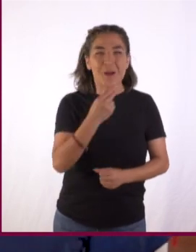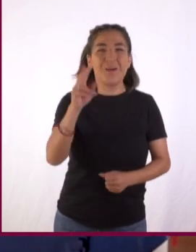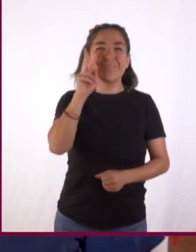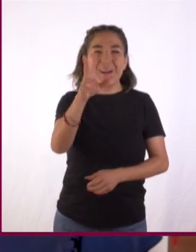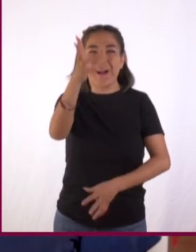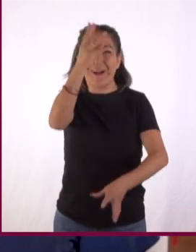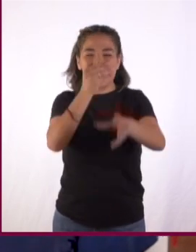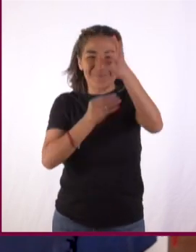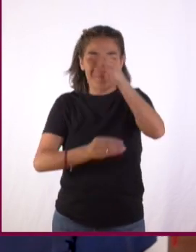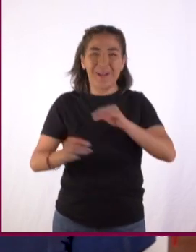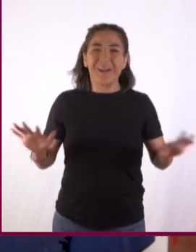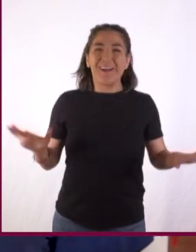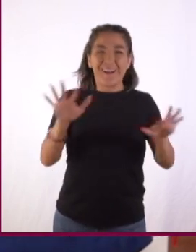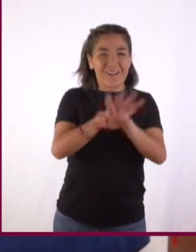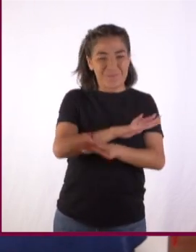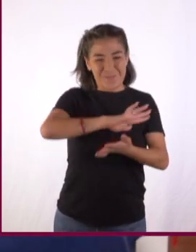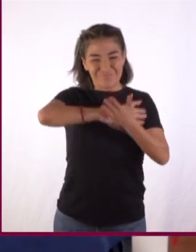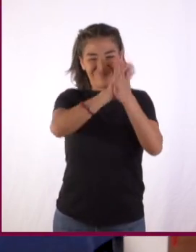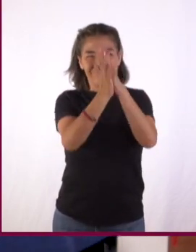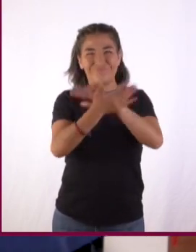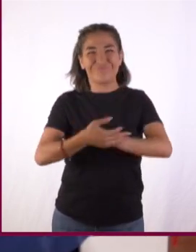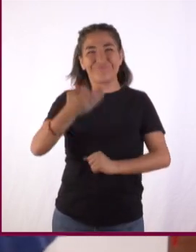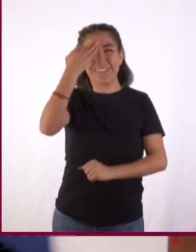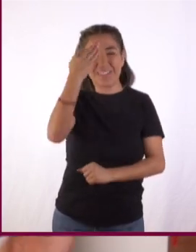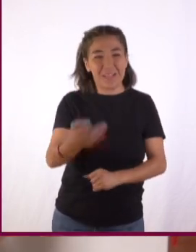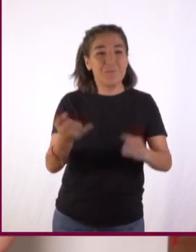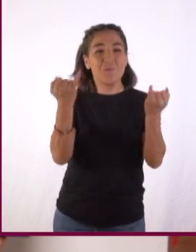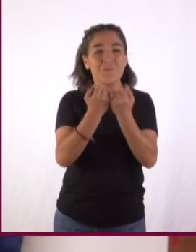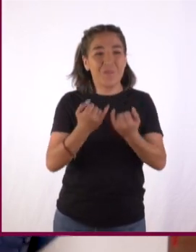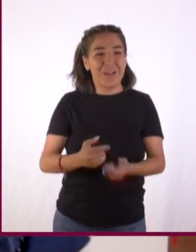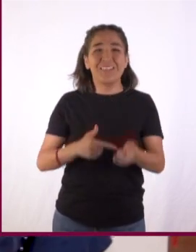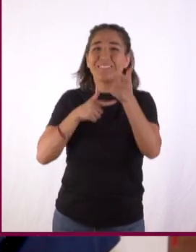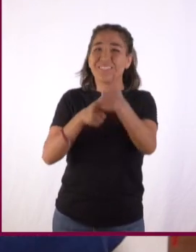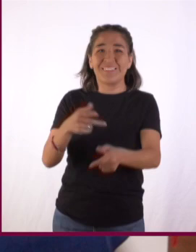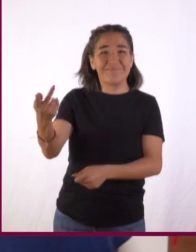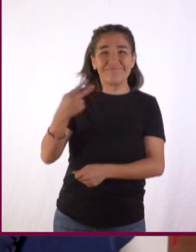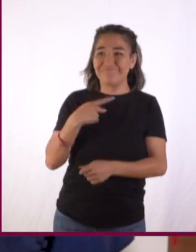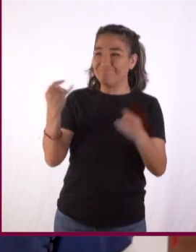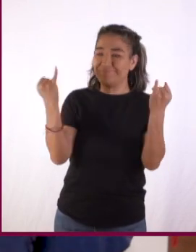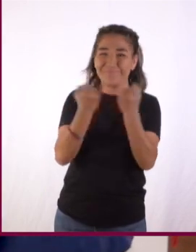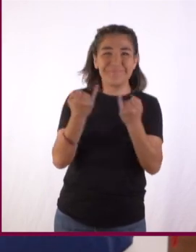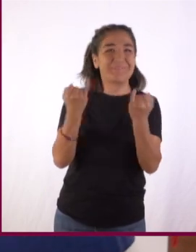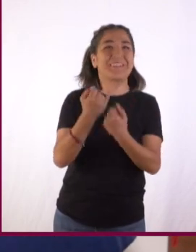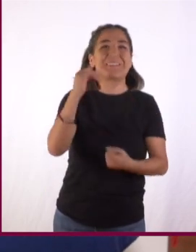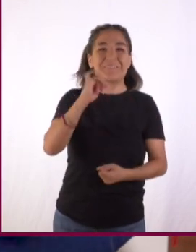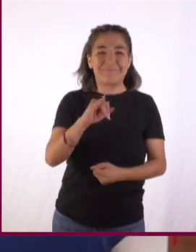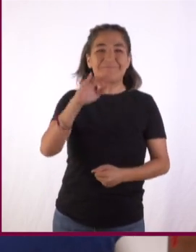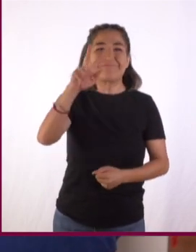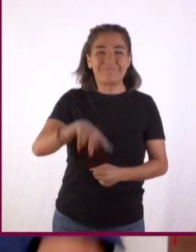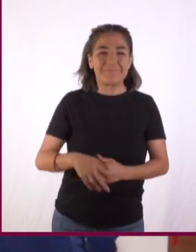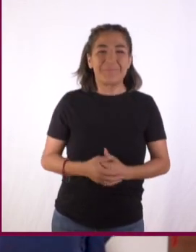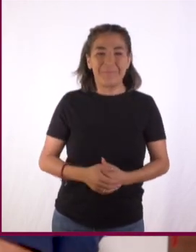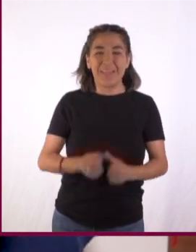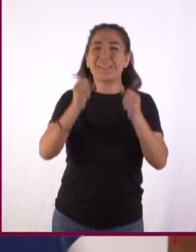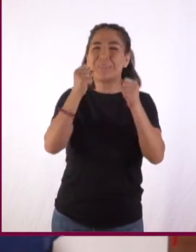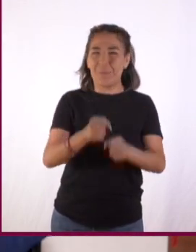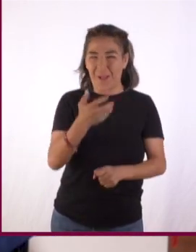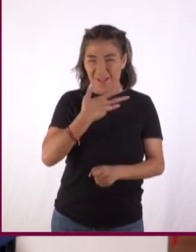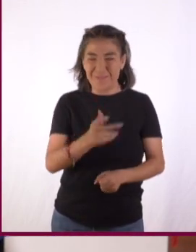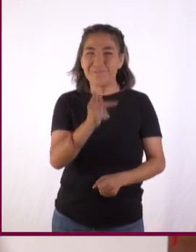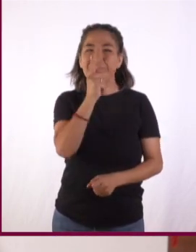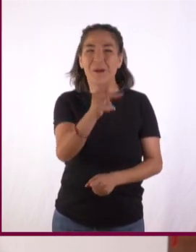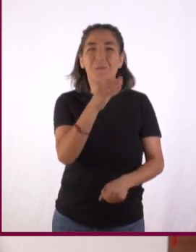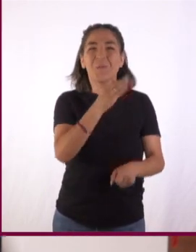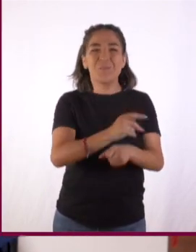bonito ver cuánto hemos aprendido y cambiado con el tiempo. Y al mismo tiempo ver que seguimos igualitos. Igualitos. Seguro hay